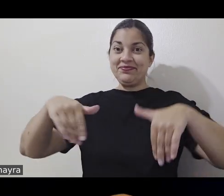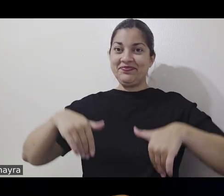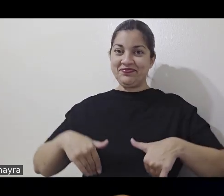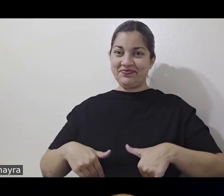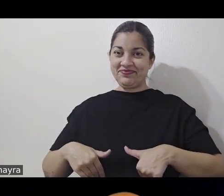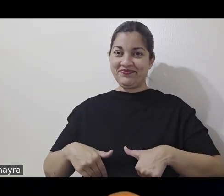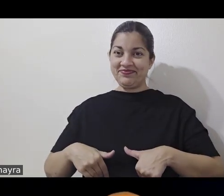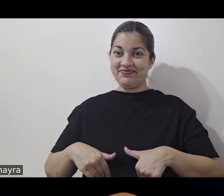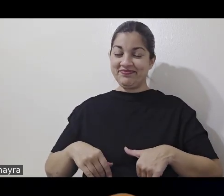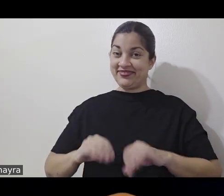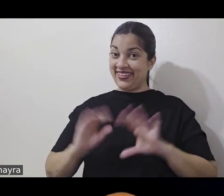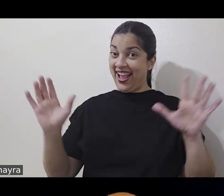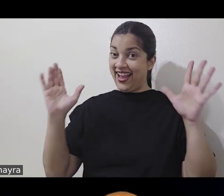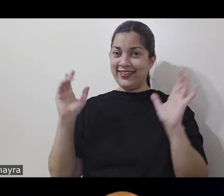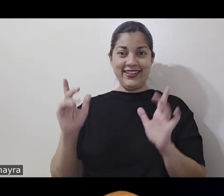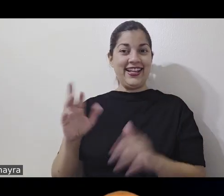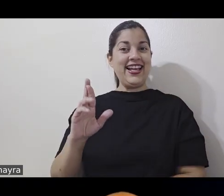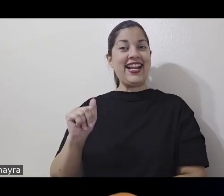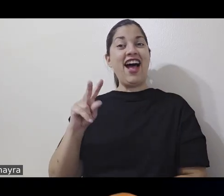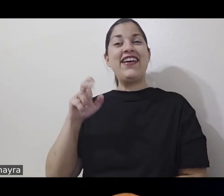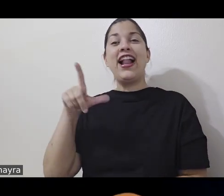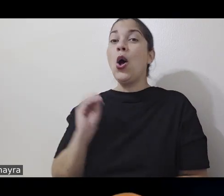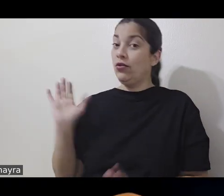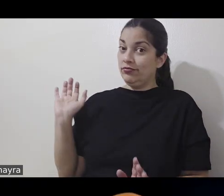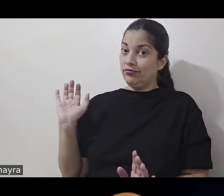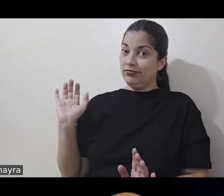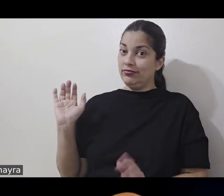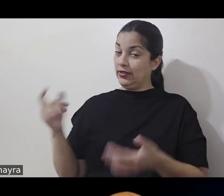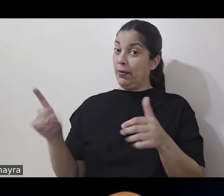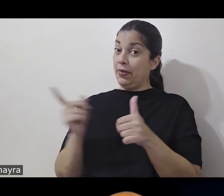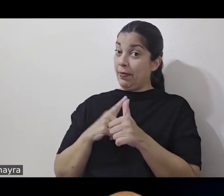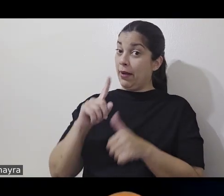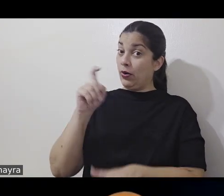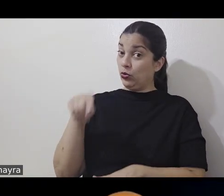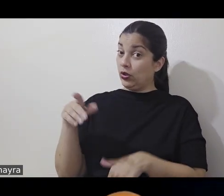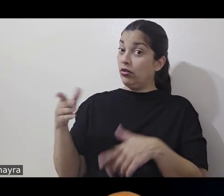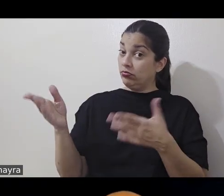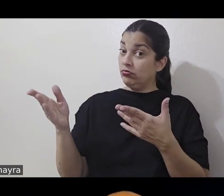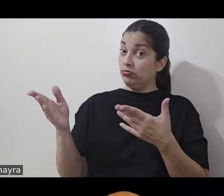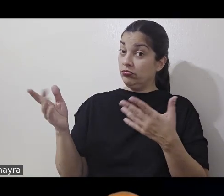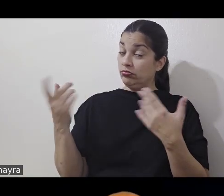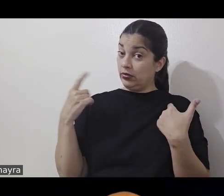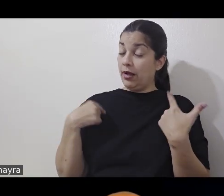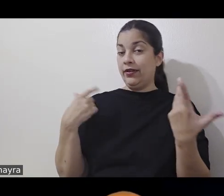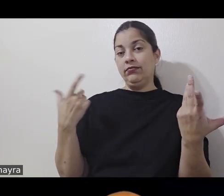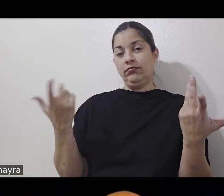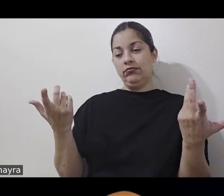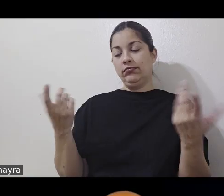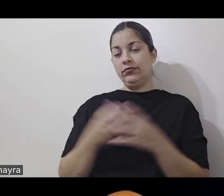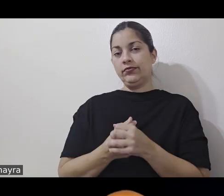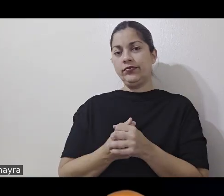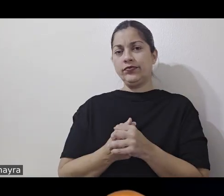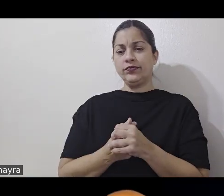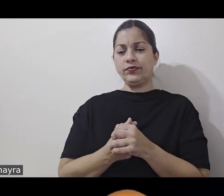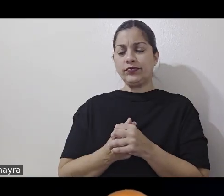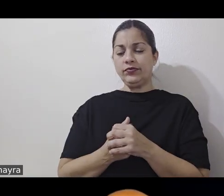pues precisamente, Ravelo, precisamente ya la primera pregunta era esta para mí, o sea, en términos de cuán...